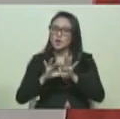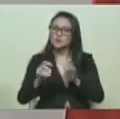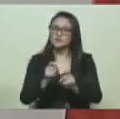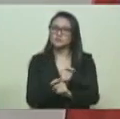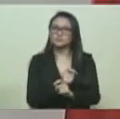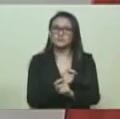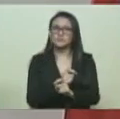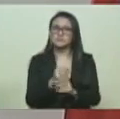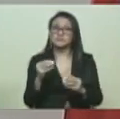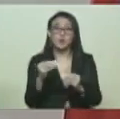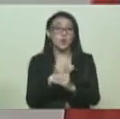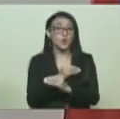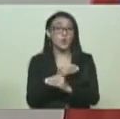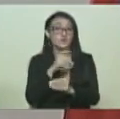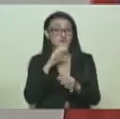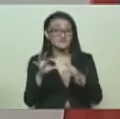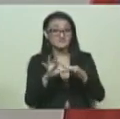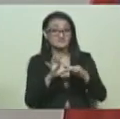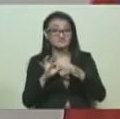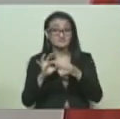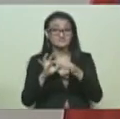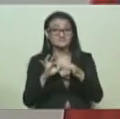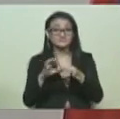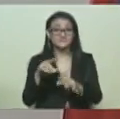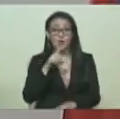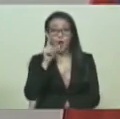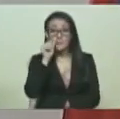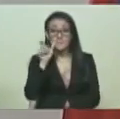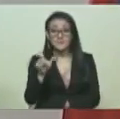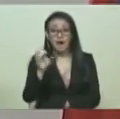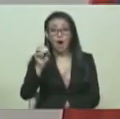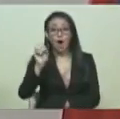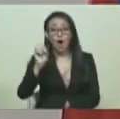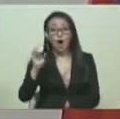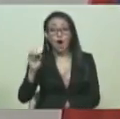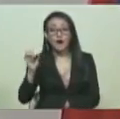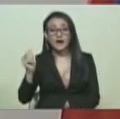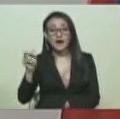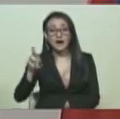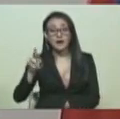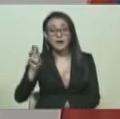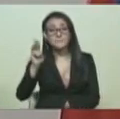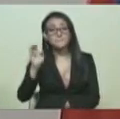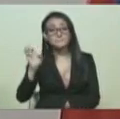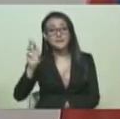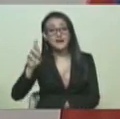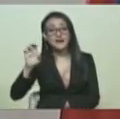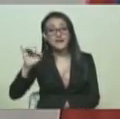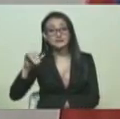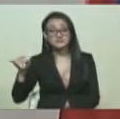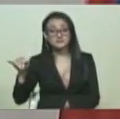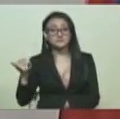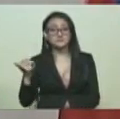Pero fíjense con quién articulaba, con Óscar Pérez, pero también este joven